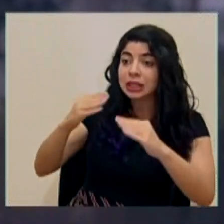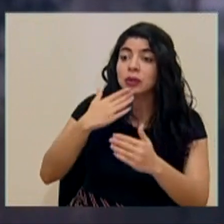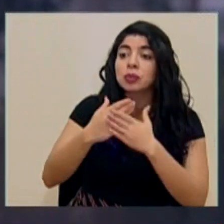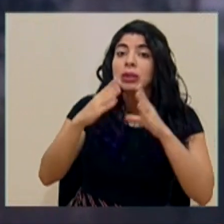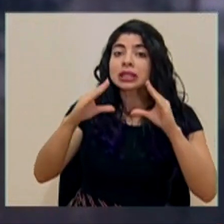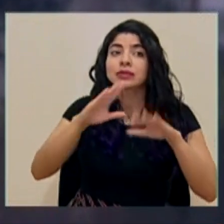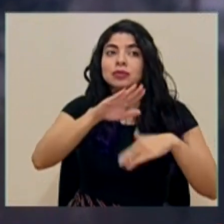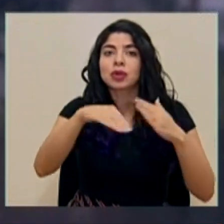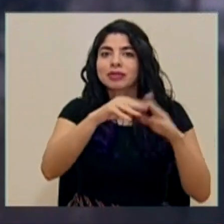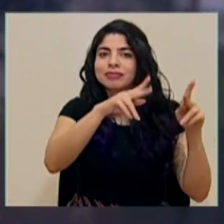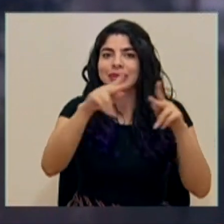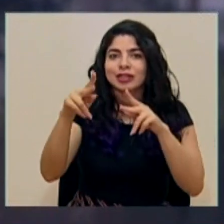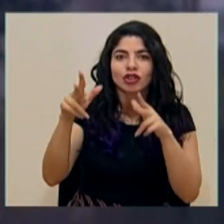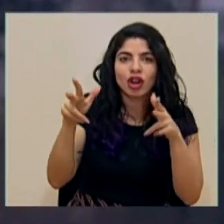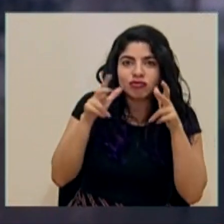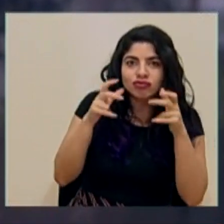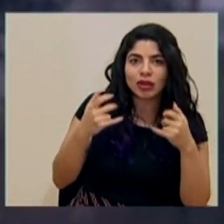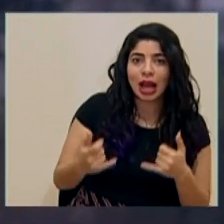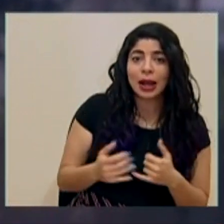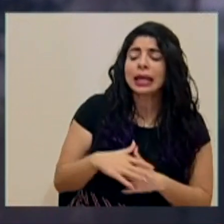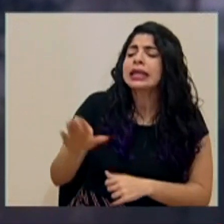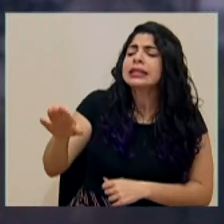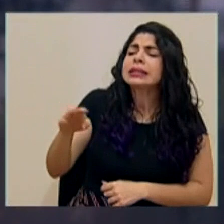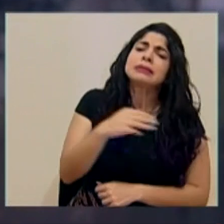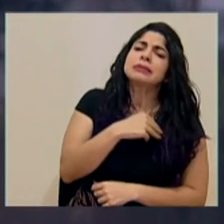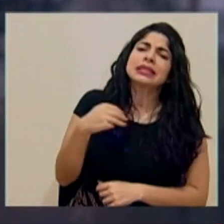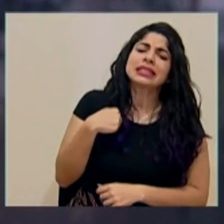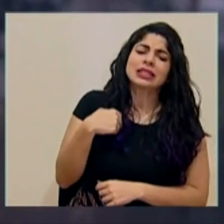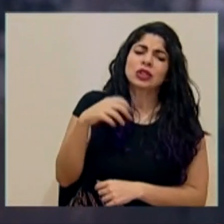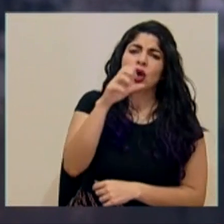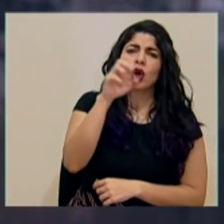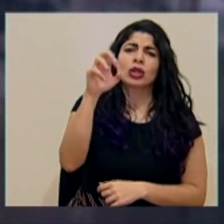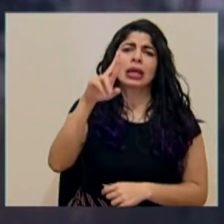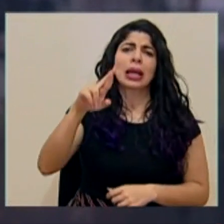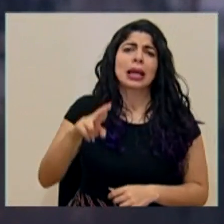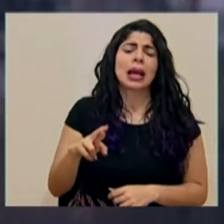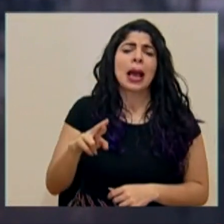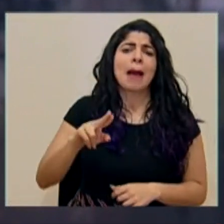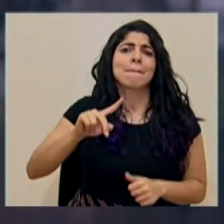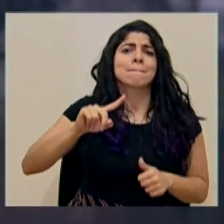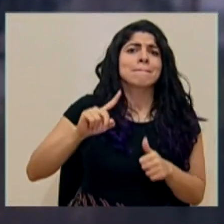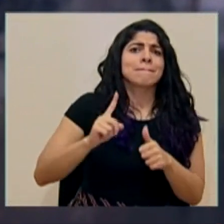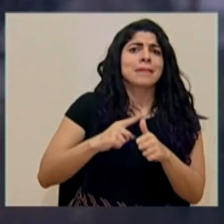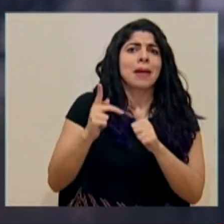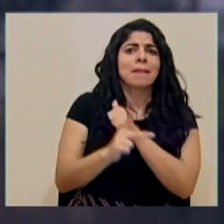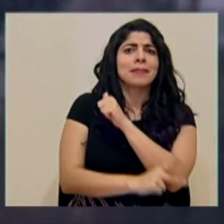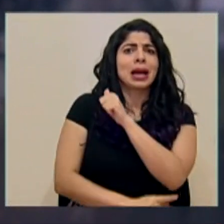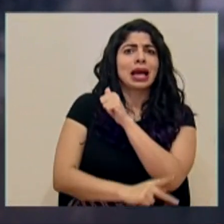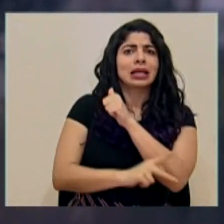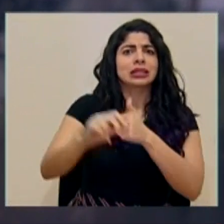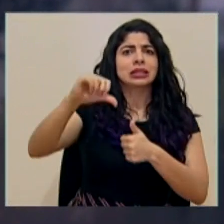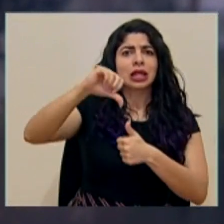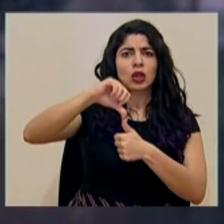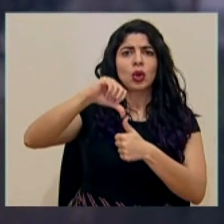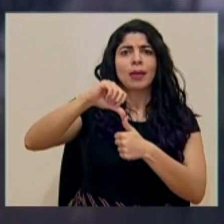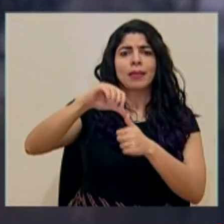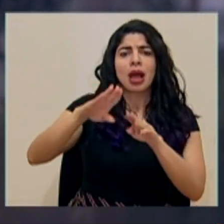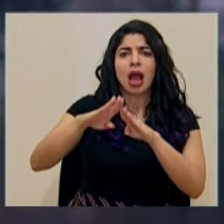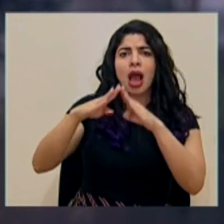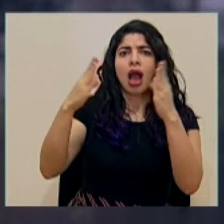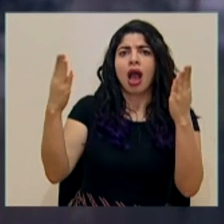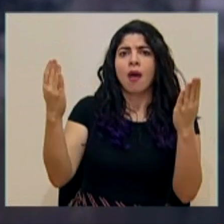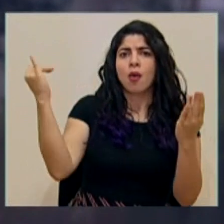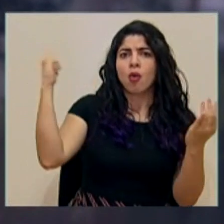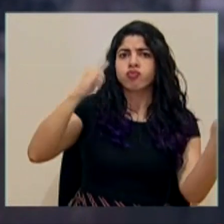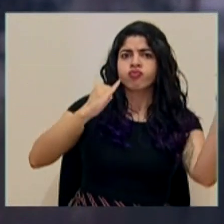audiencia. Señor Ministro, Costa Rica fue el primer país en Centroamérica en abrir el espacio